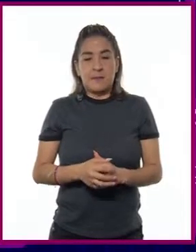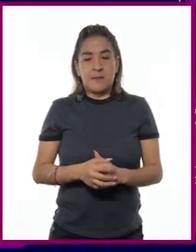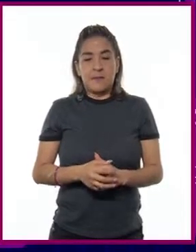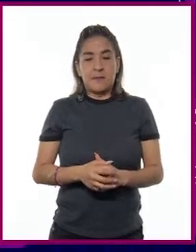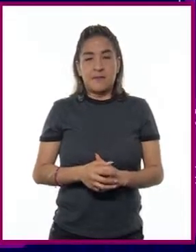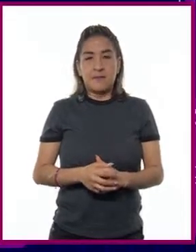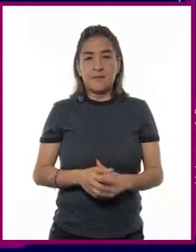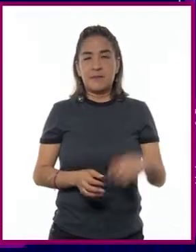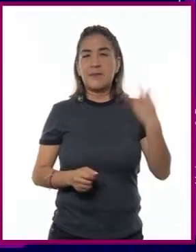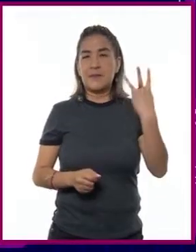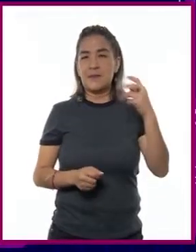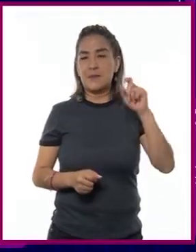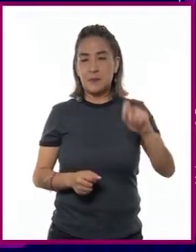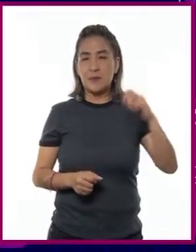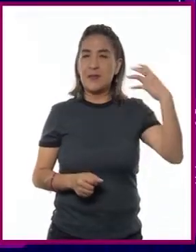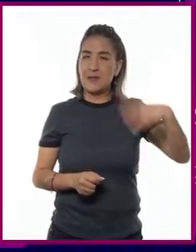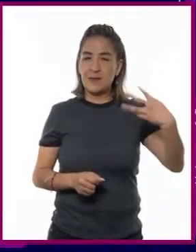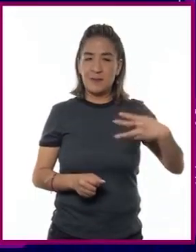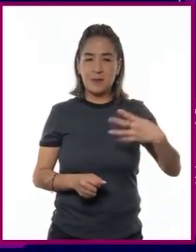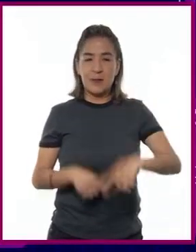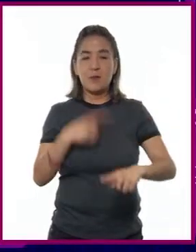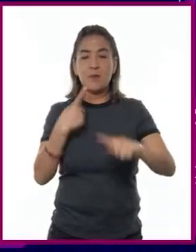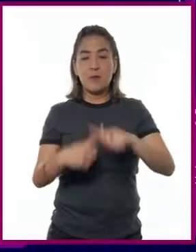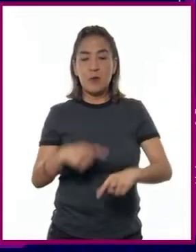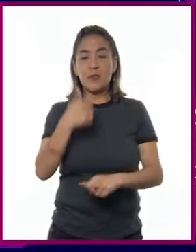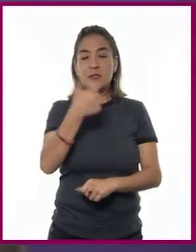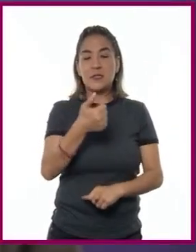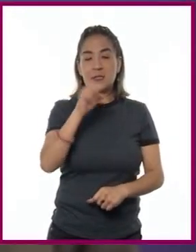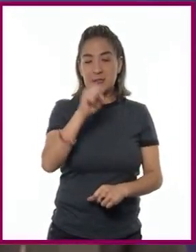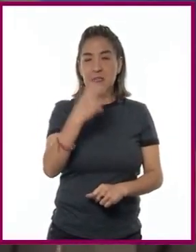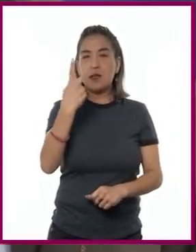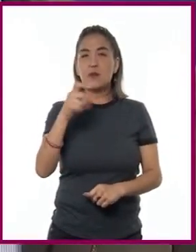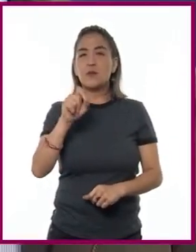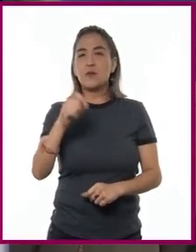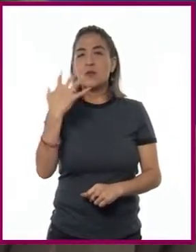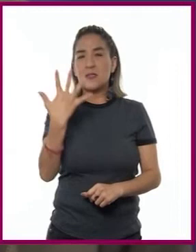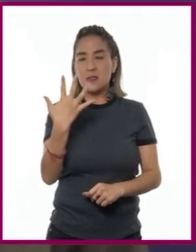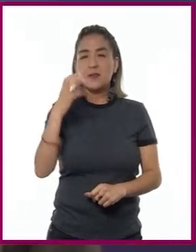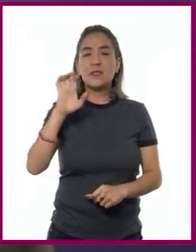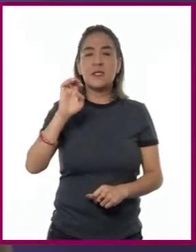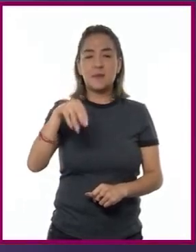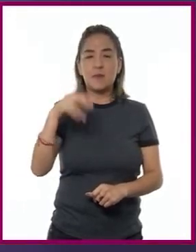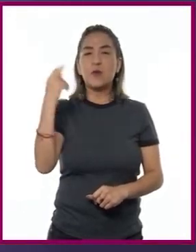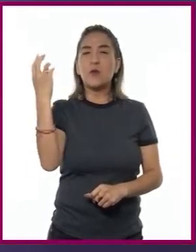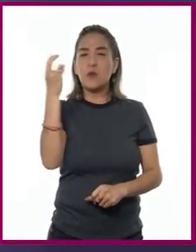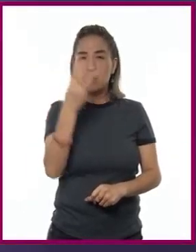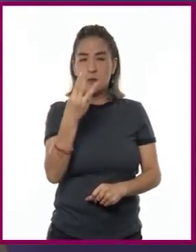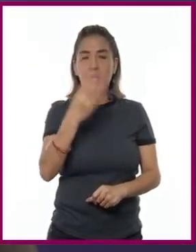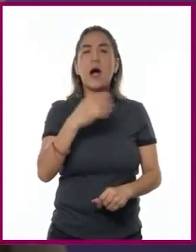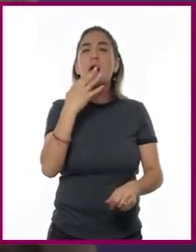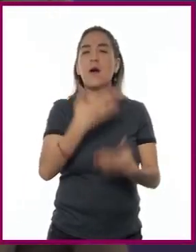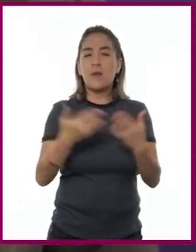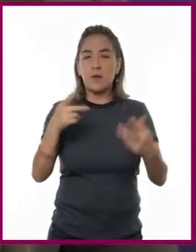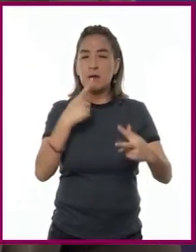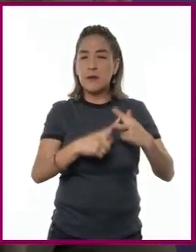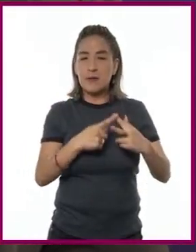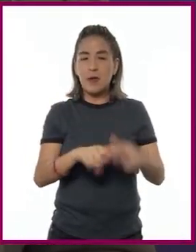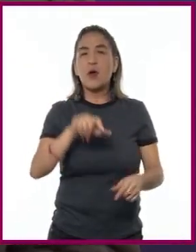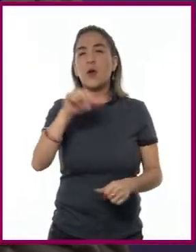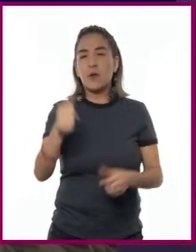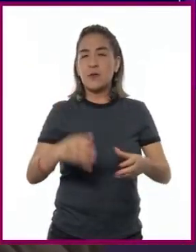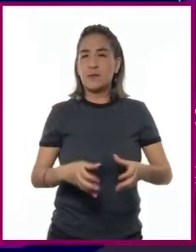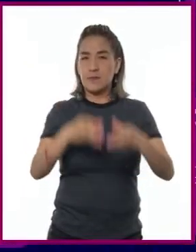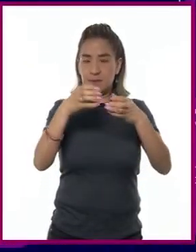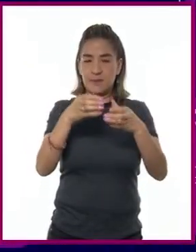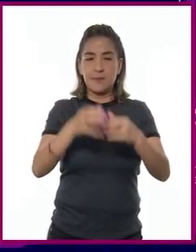por 62.5 centímetros cúbicos. Calculemos el volumen del otro